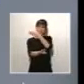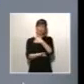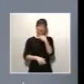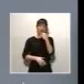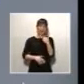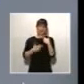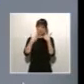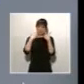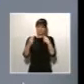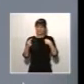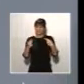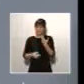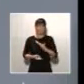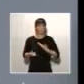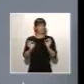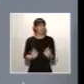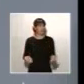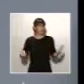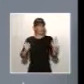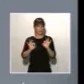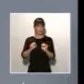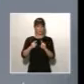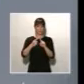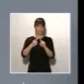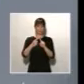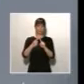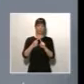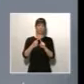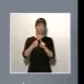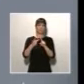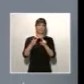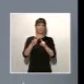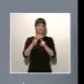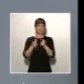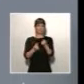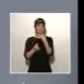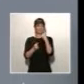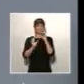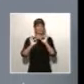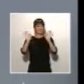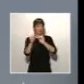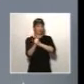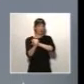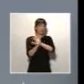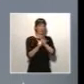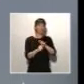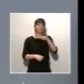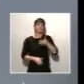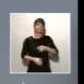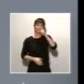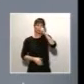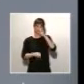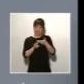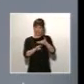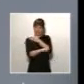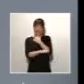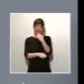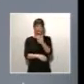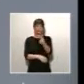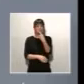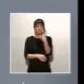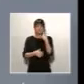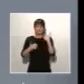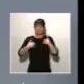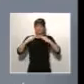negativa. En relación al tratamiento específico de coronavirus, es importante recordar que no hay hasta la fecha ningún tratamiento activo contra el